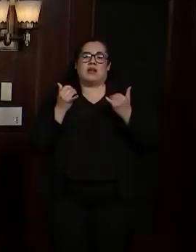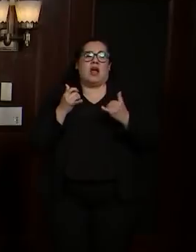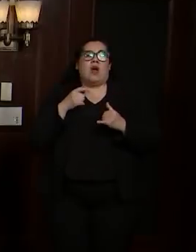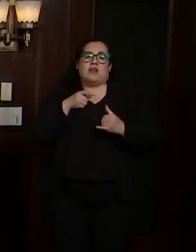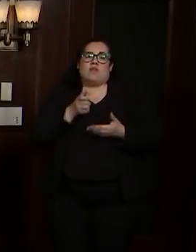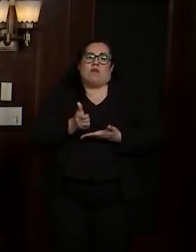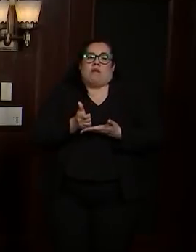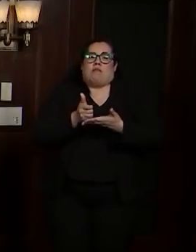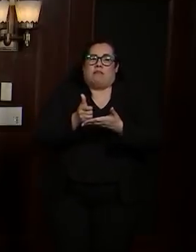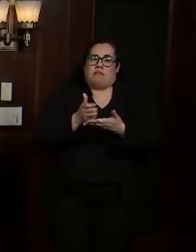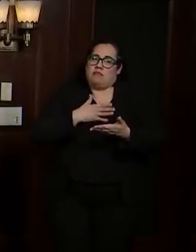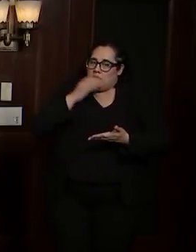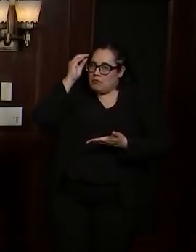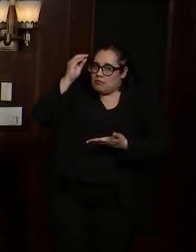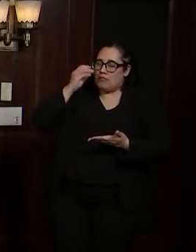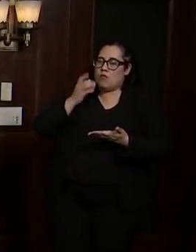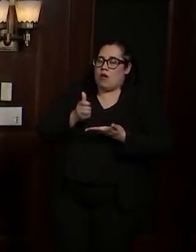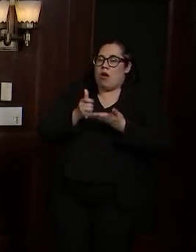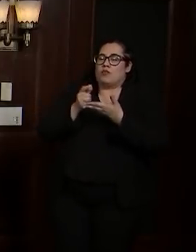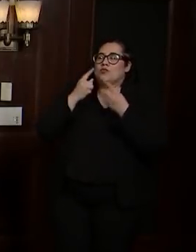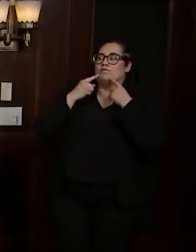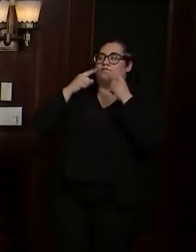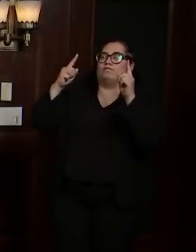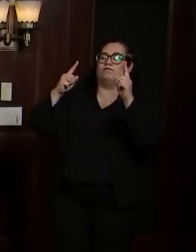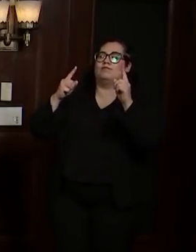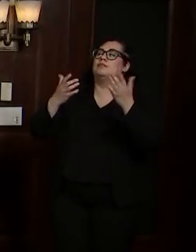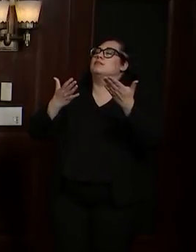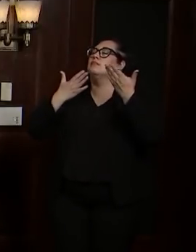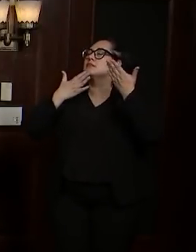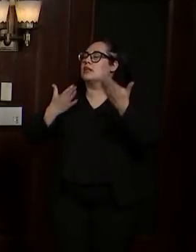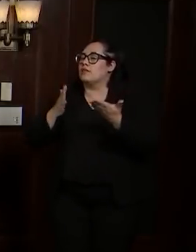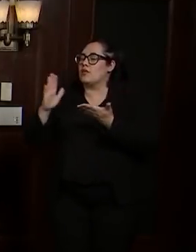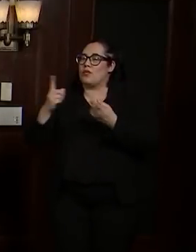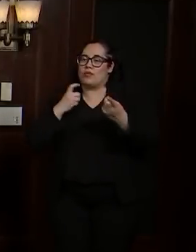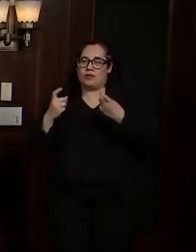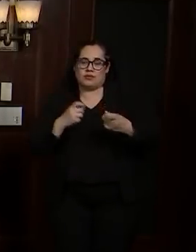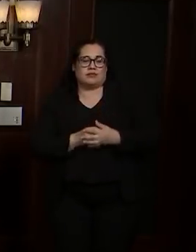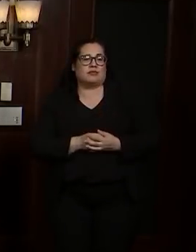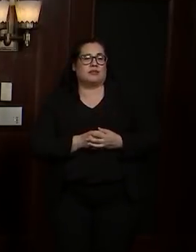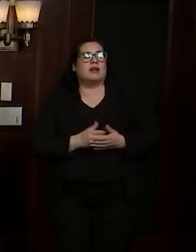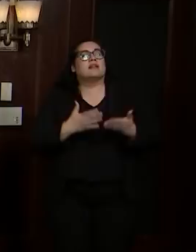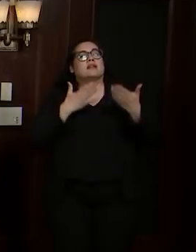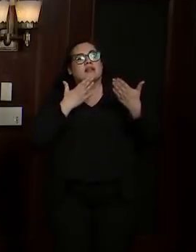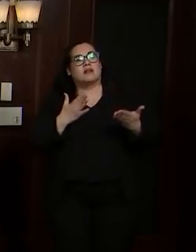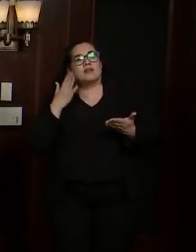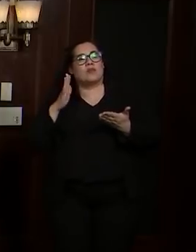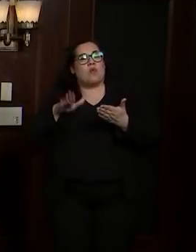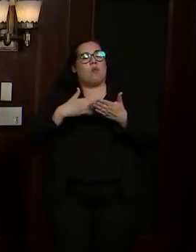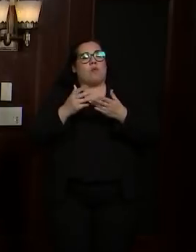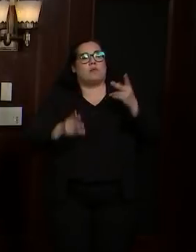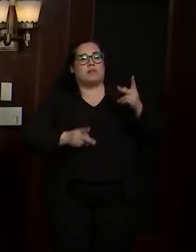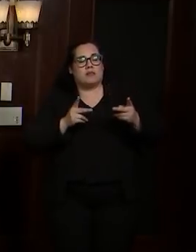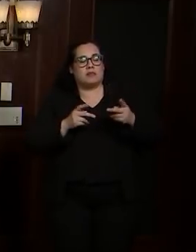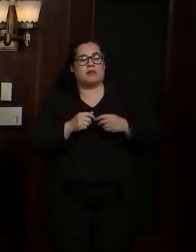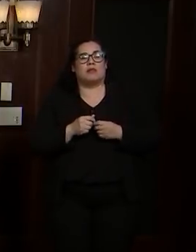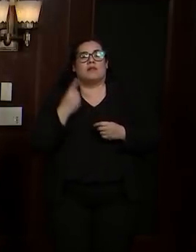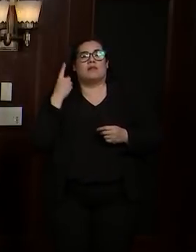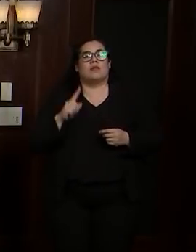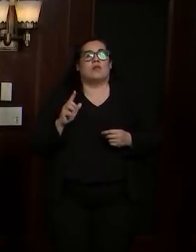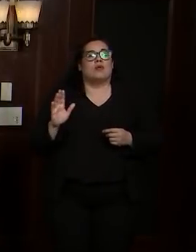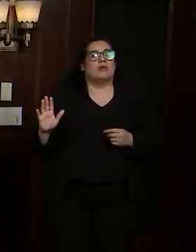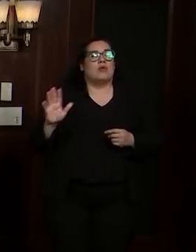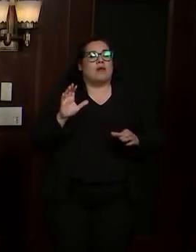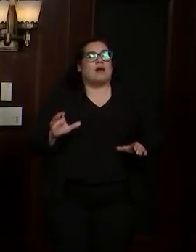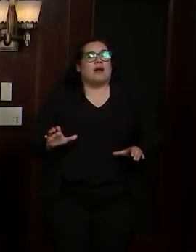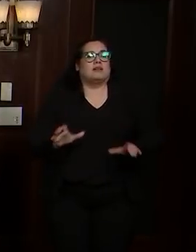les ayudará a sobresalir. Gracias por sus preguntas y gracias a toda la gente por